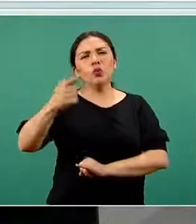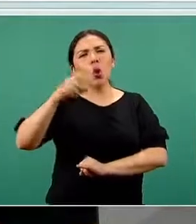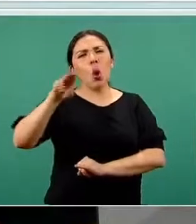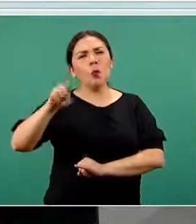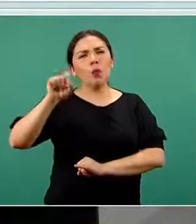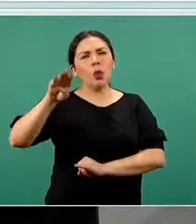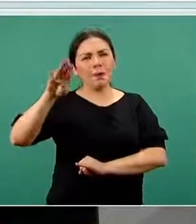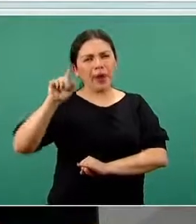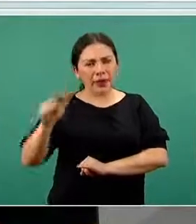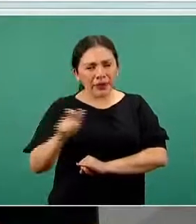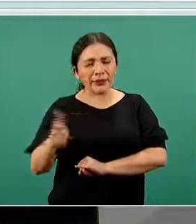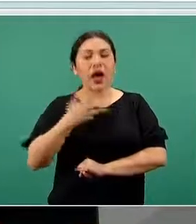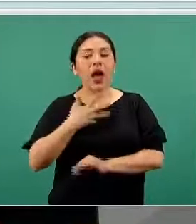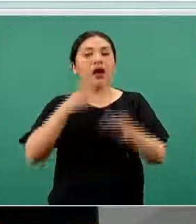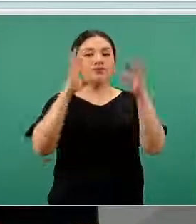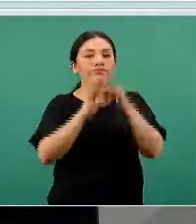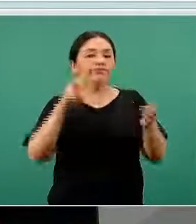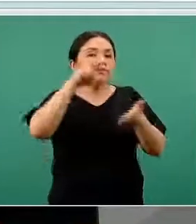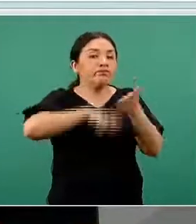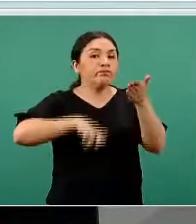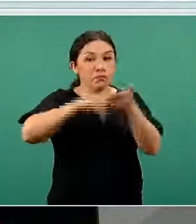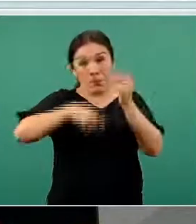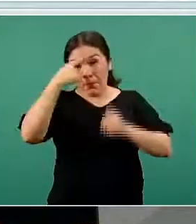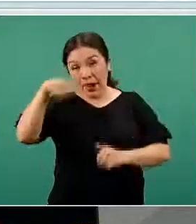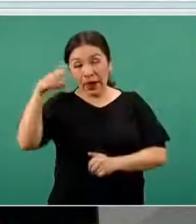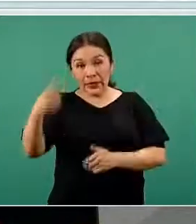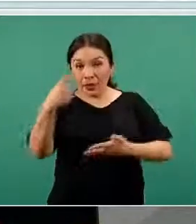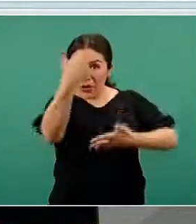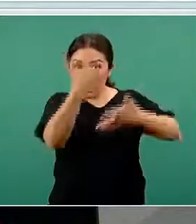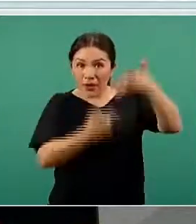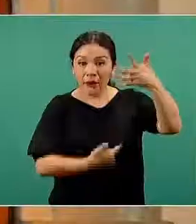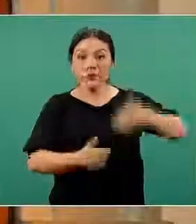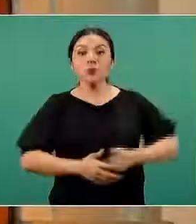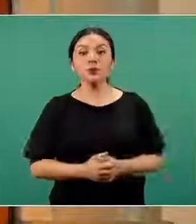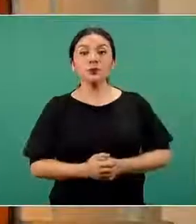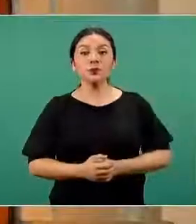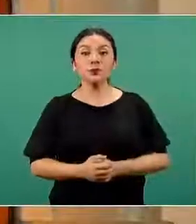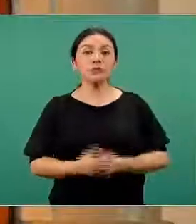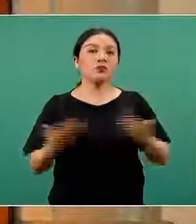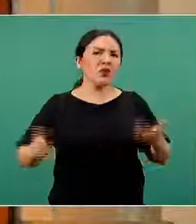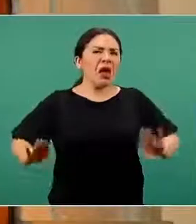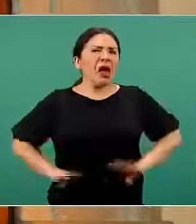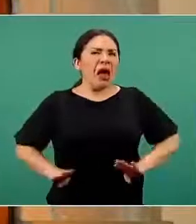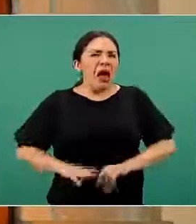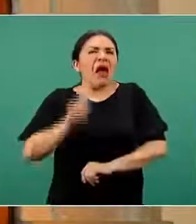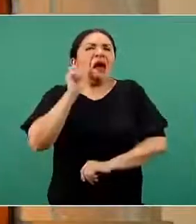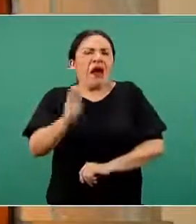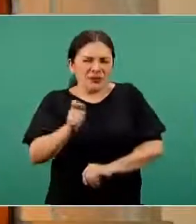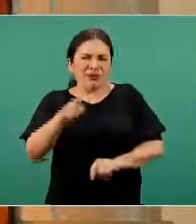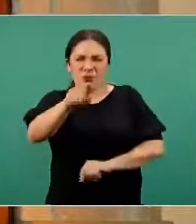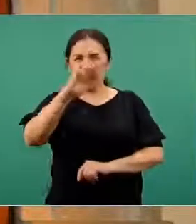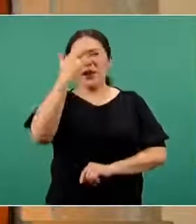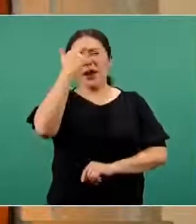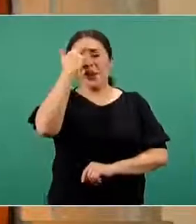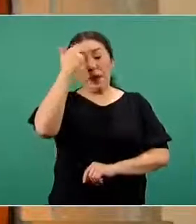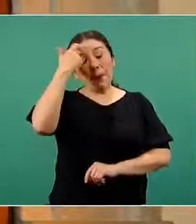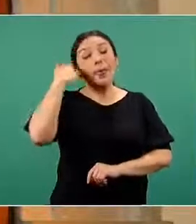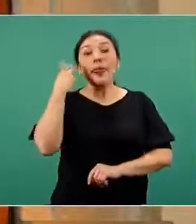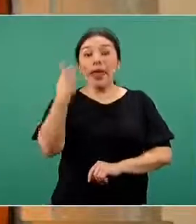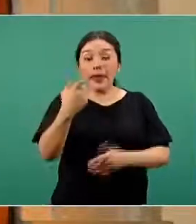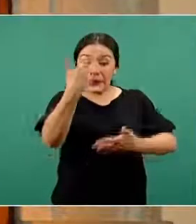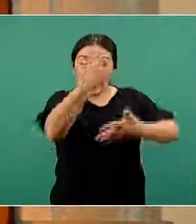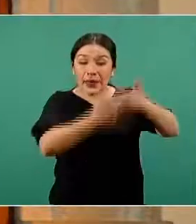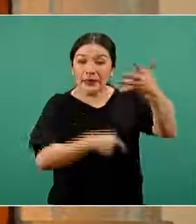coronavirus.gov.mx la actualización a este lineamiento. Entre otros aspectos, como recordarán, este